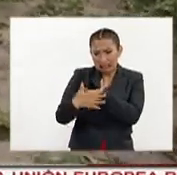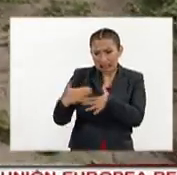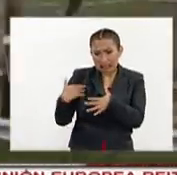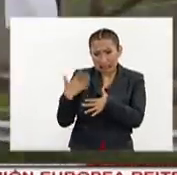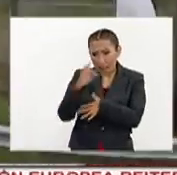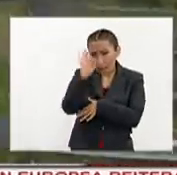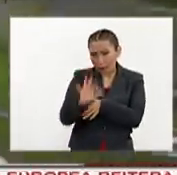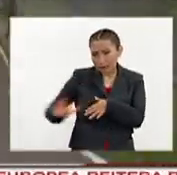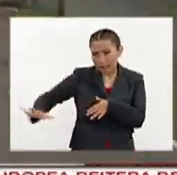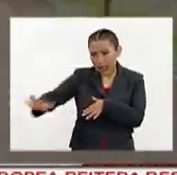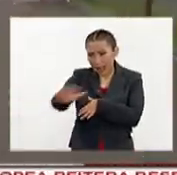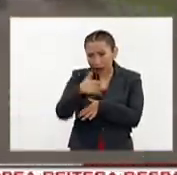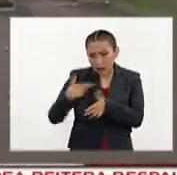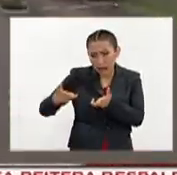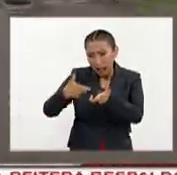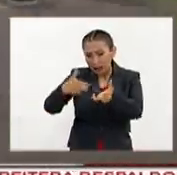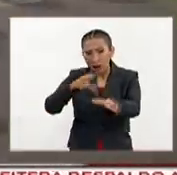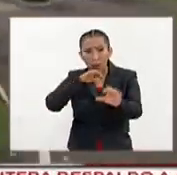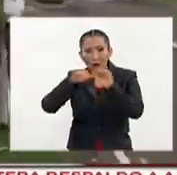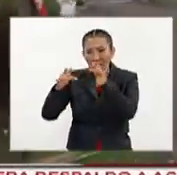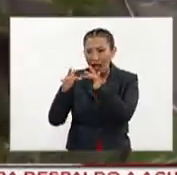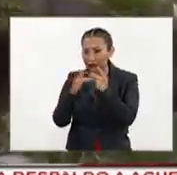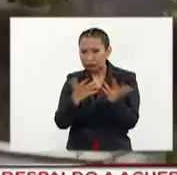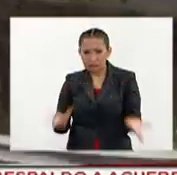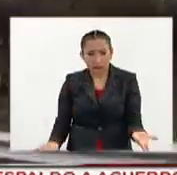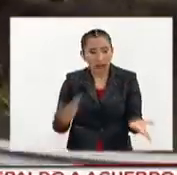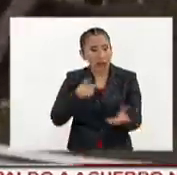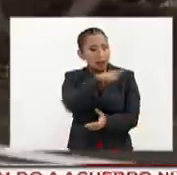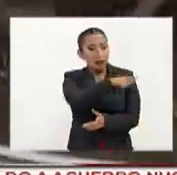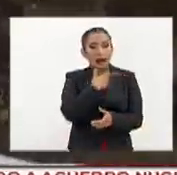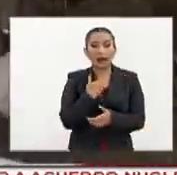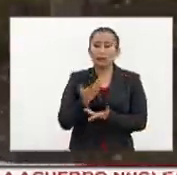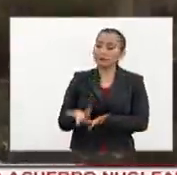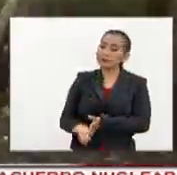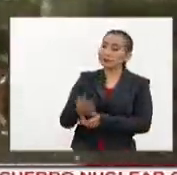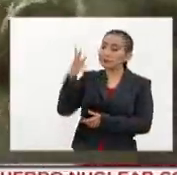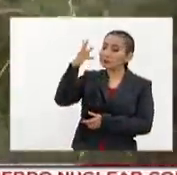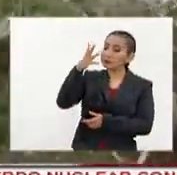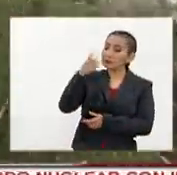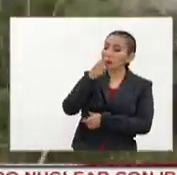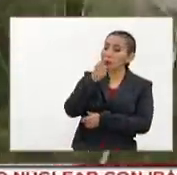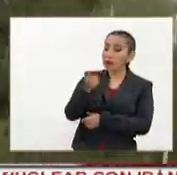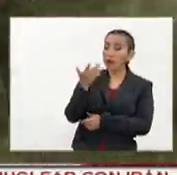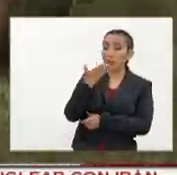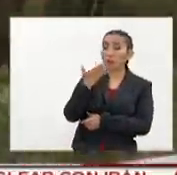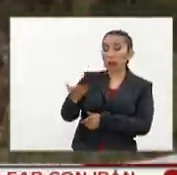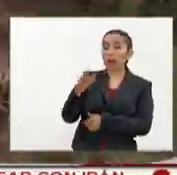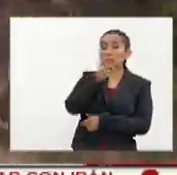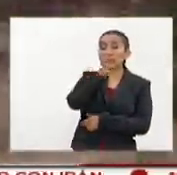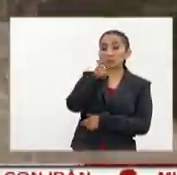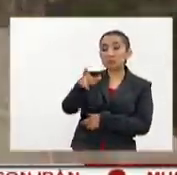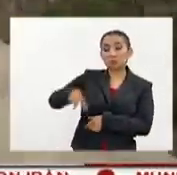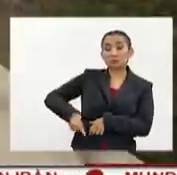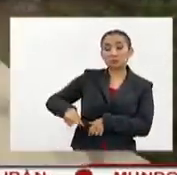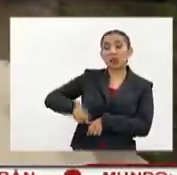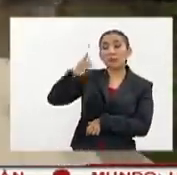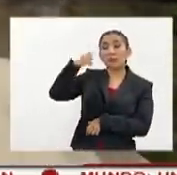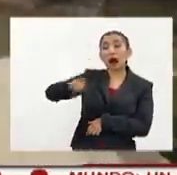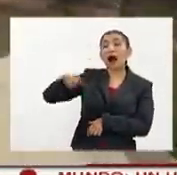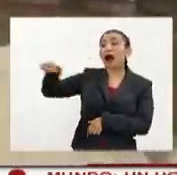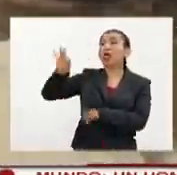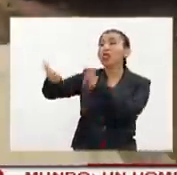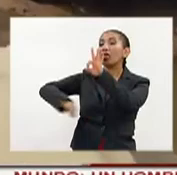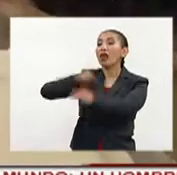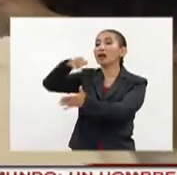El 15% de la infraestructura de comunicaciones. Por su parte, el republicano calificó como un 10 la respuesta de su gobierno para atender